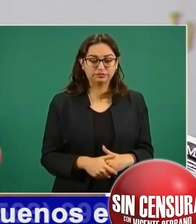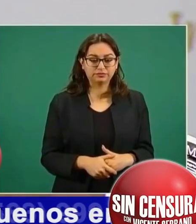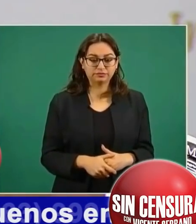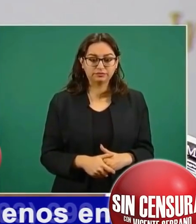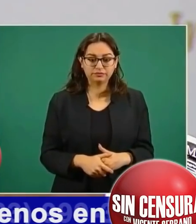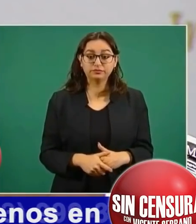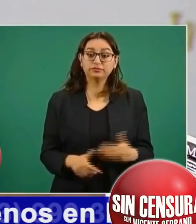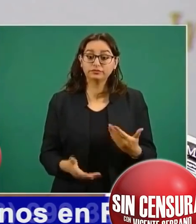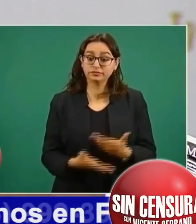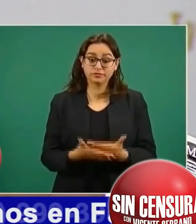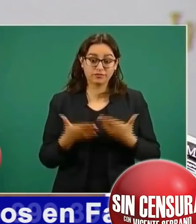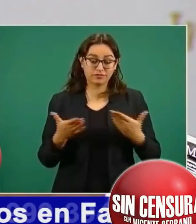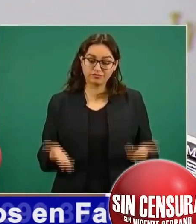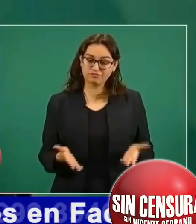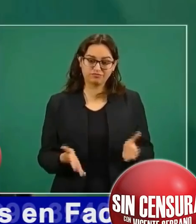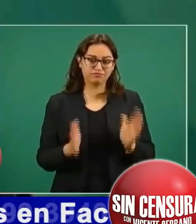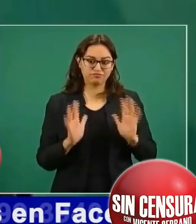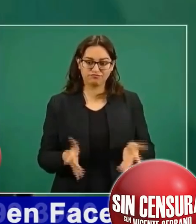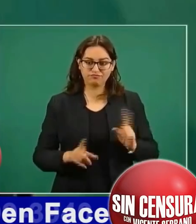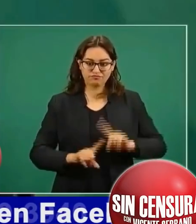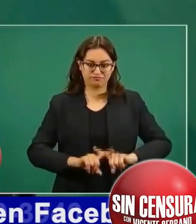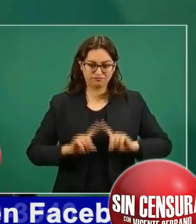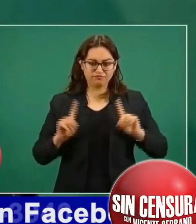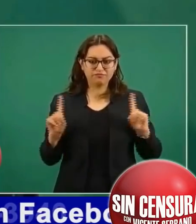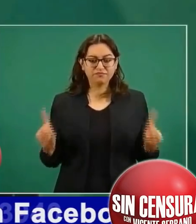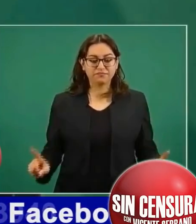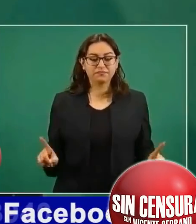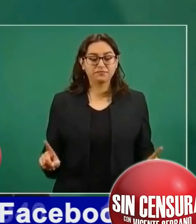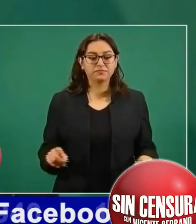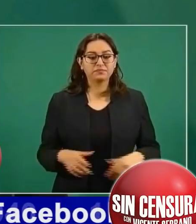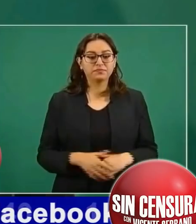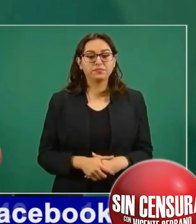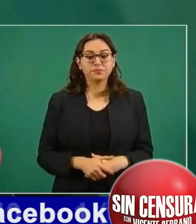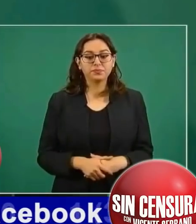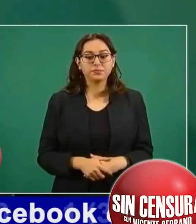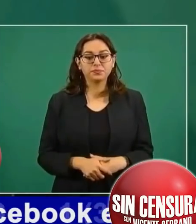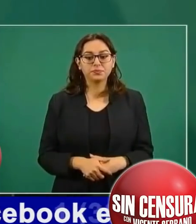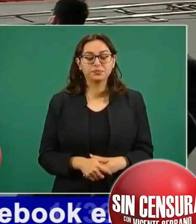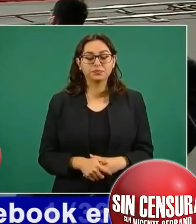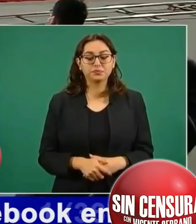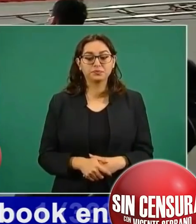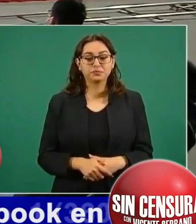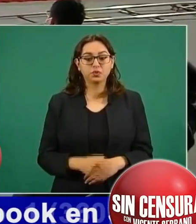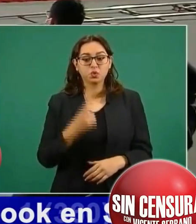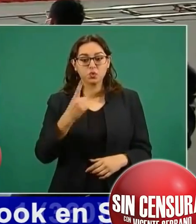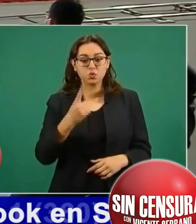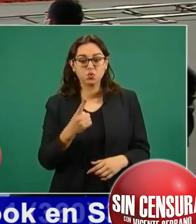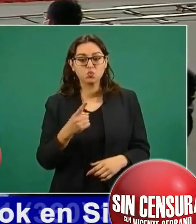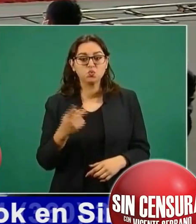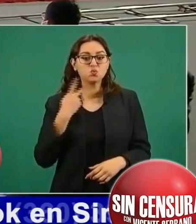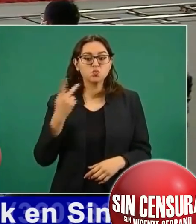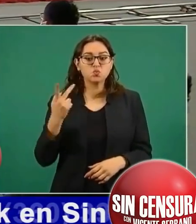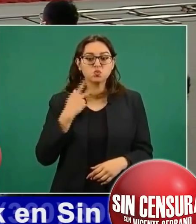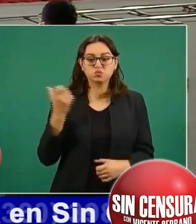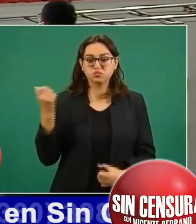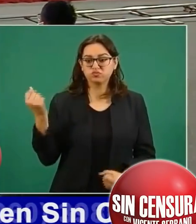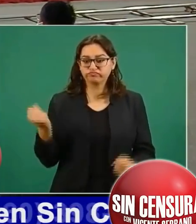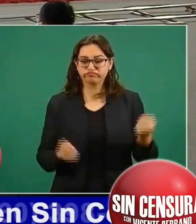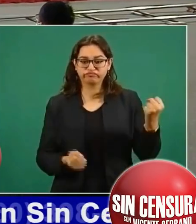Ahora es distinto. A ver, que ande un político en un Ferrari.